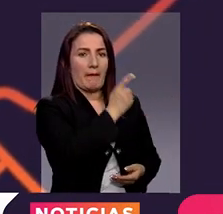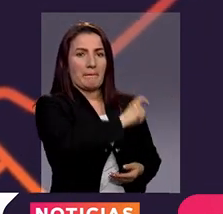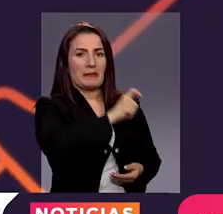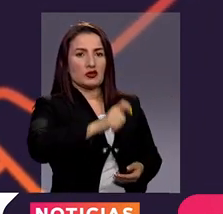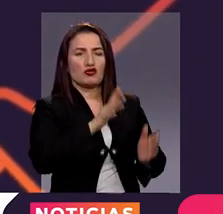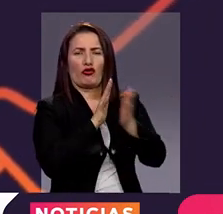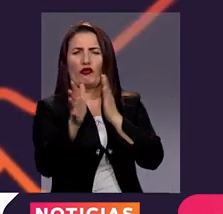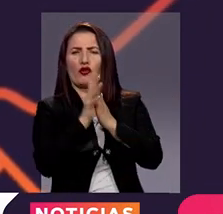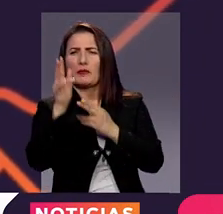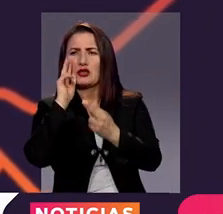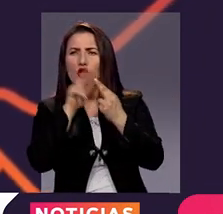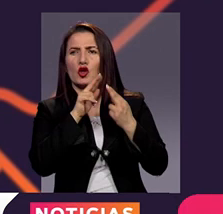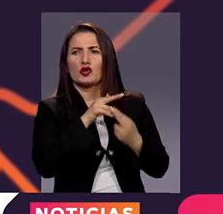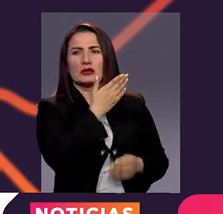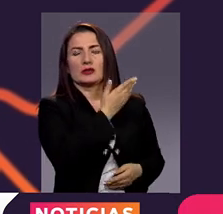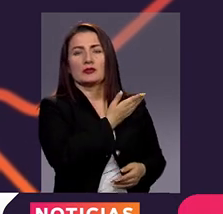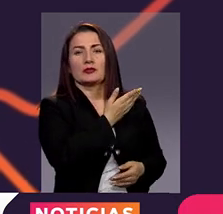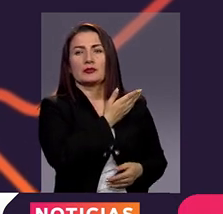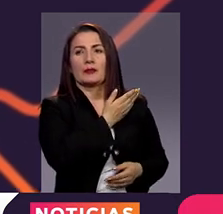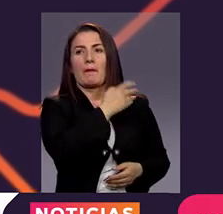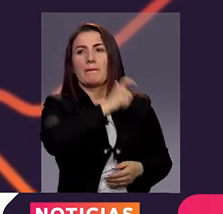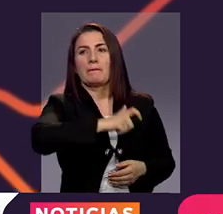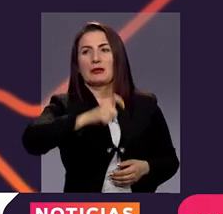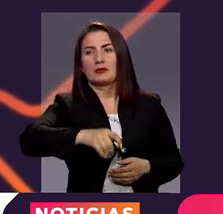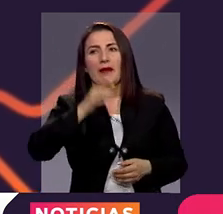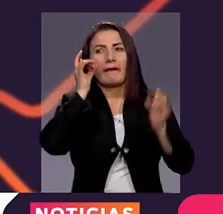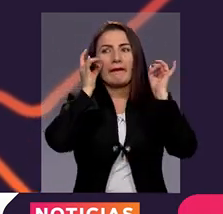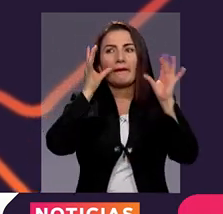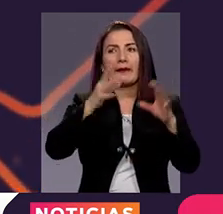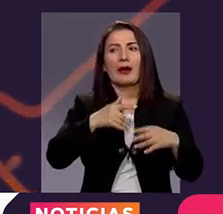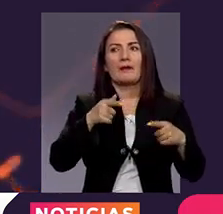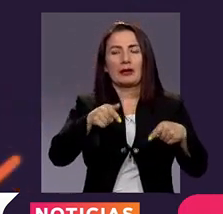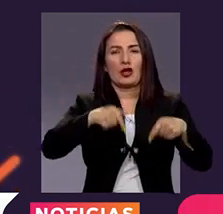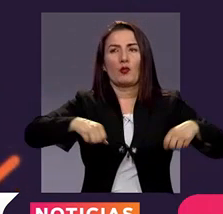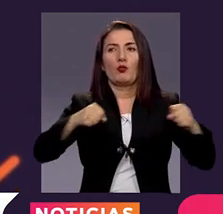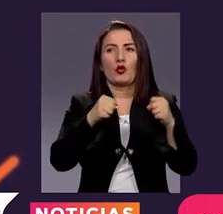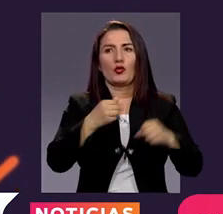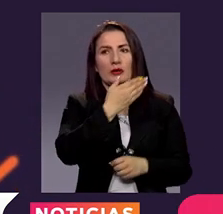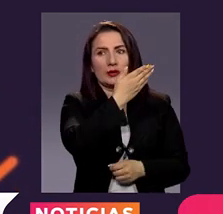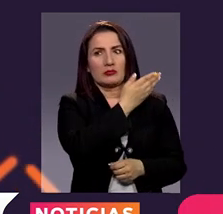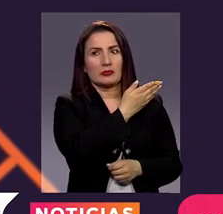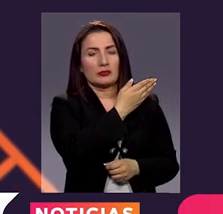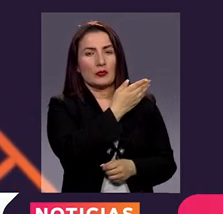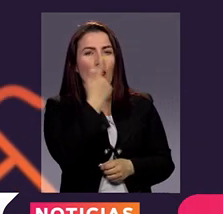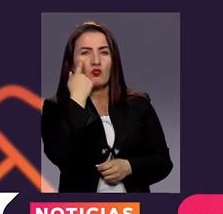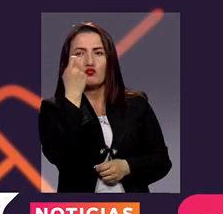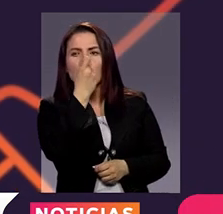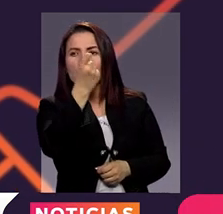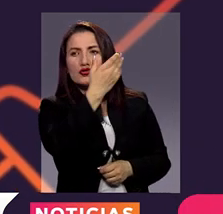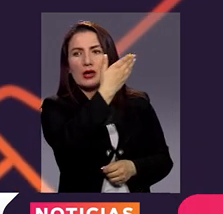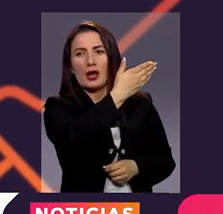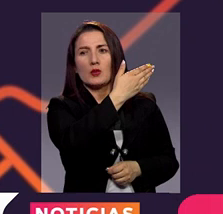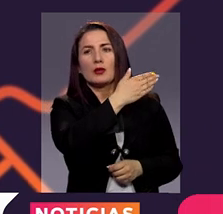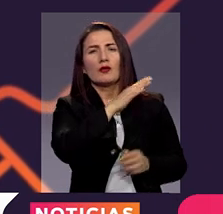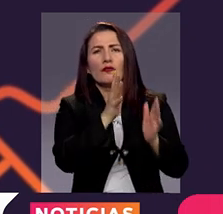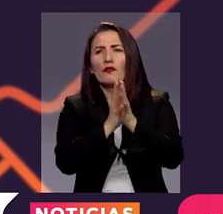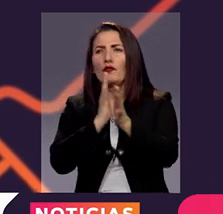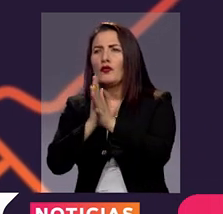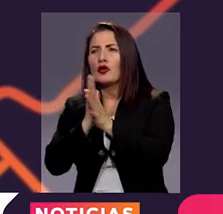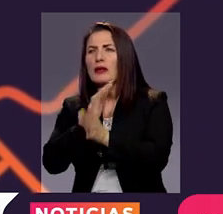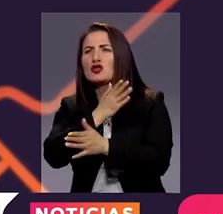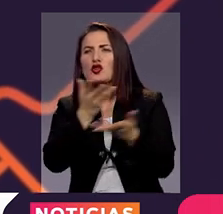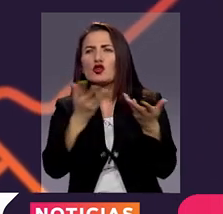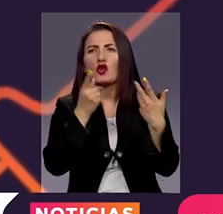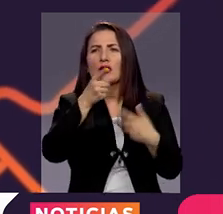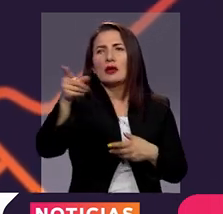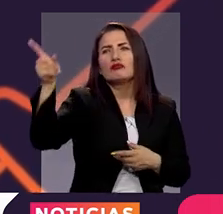quien dé información sobre lo que para ellos son los delincuentes que estarían azotando a Bogotá. Cualquier información en absoluta reserva para dar con su